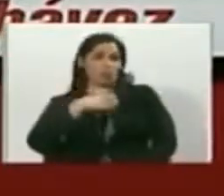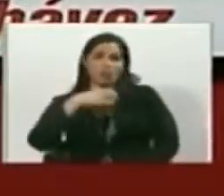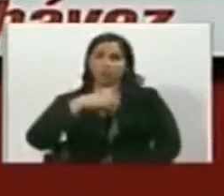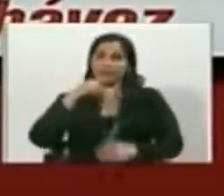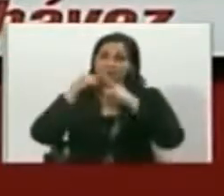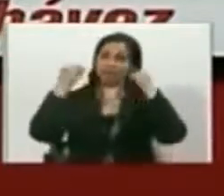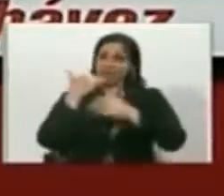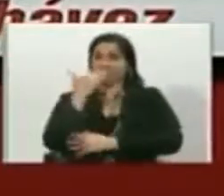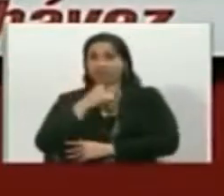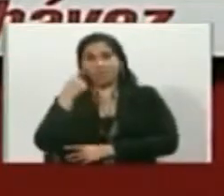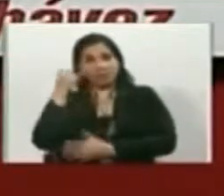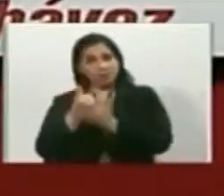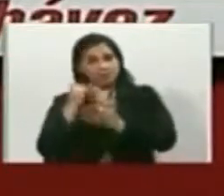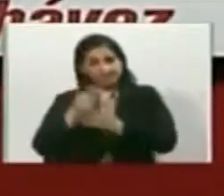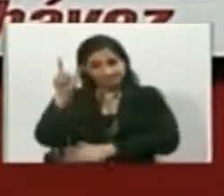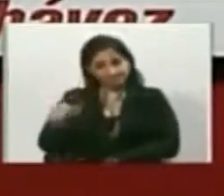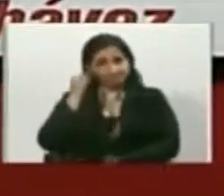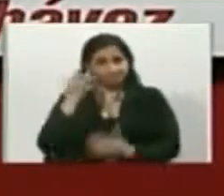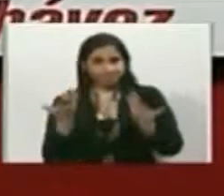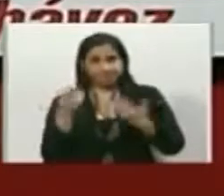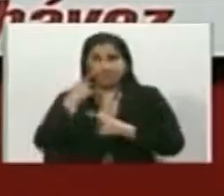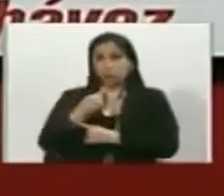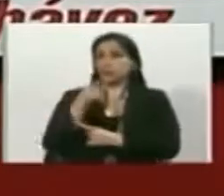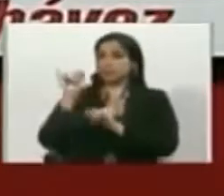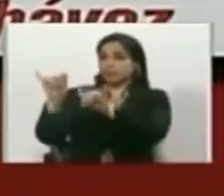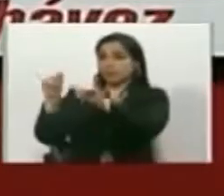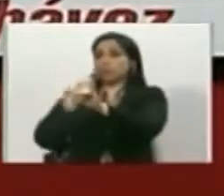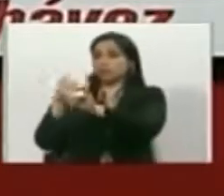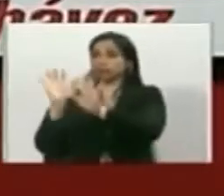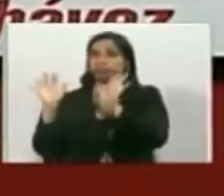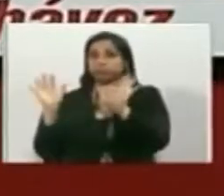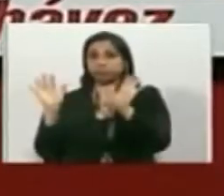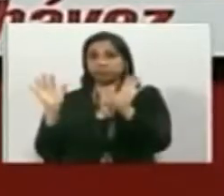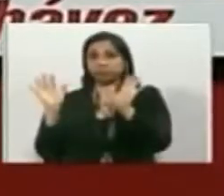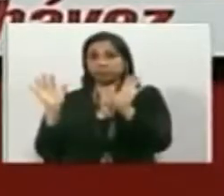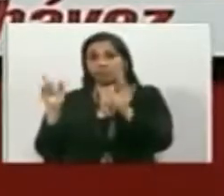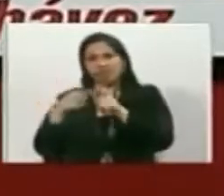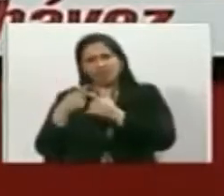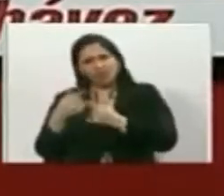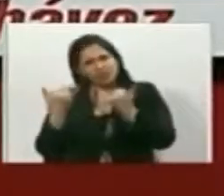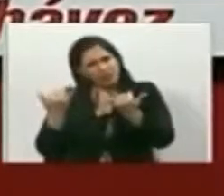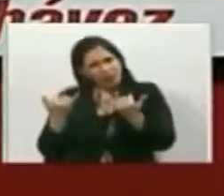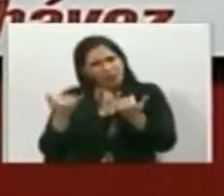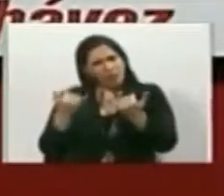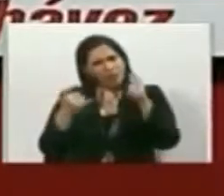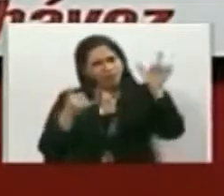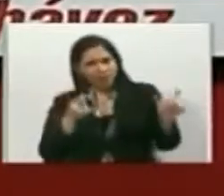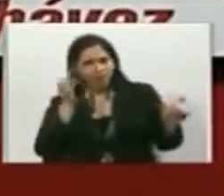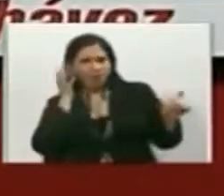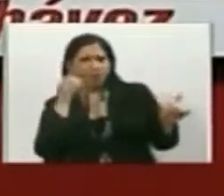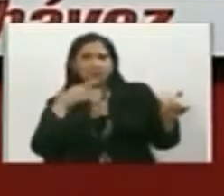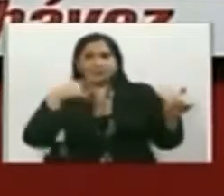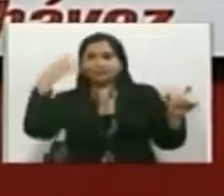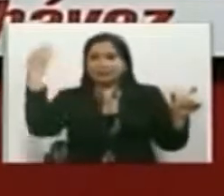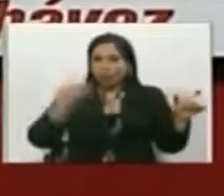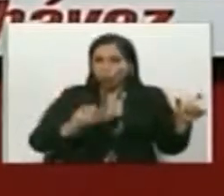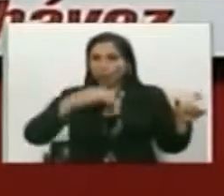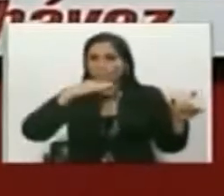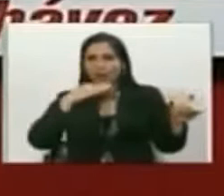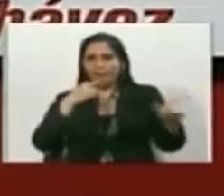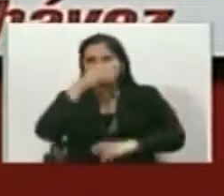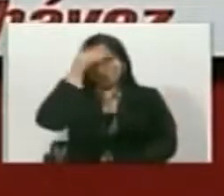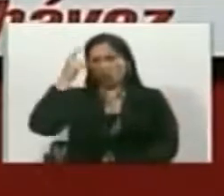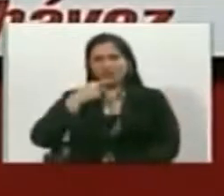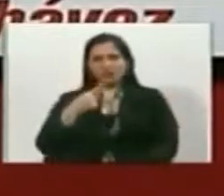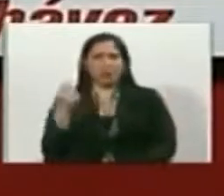Dime, Patricia, eso lo dijiste tú. Entonces viene ahora la señora Carla Angola, seguro se pone brava. Diosdado dijo en el